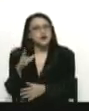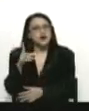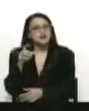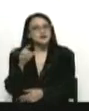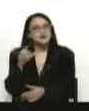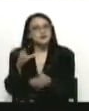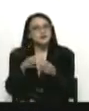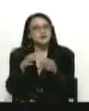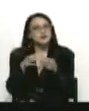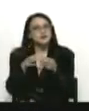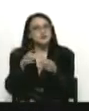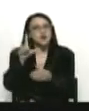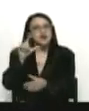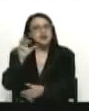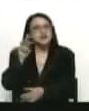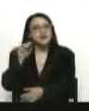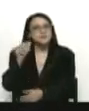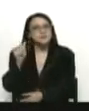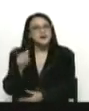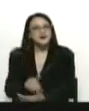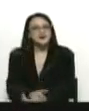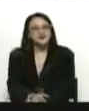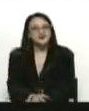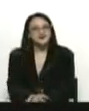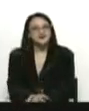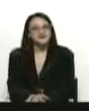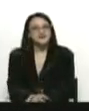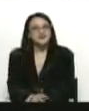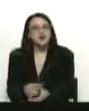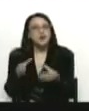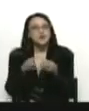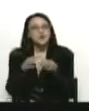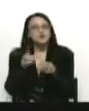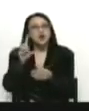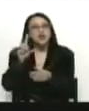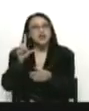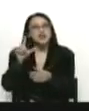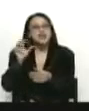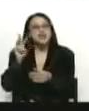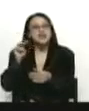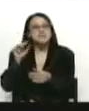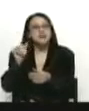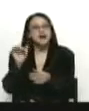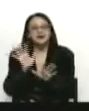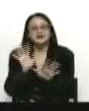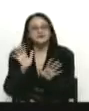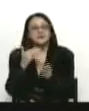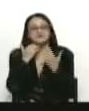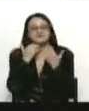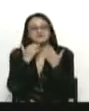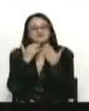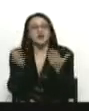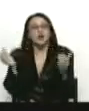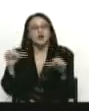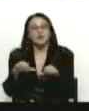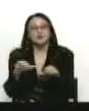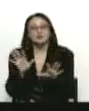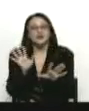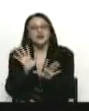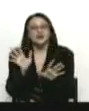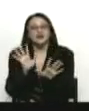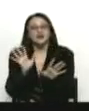Lima, le llamaban, creo. Lima. El Grupo de Lima quedó limado, compadre, por la